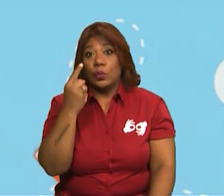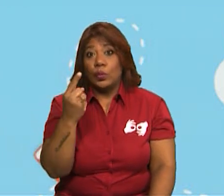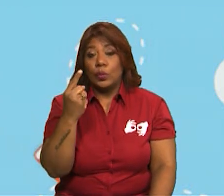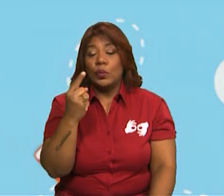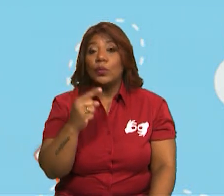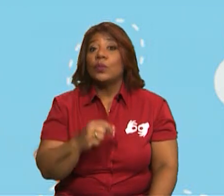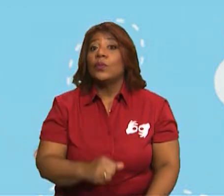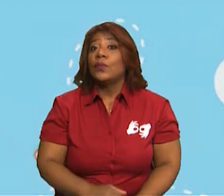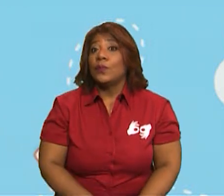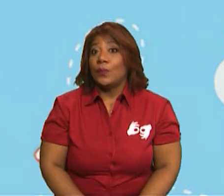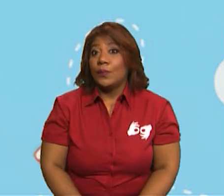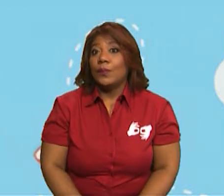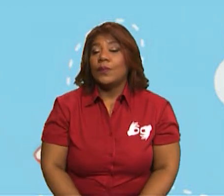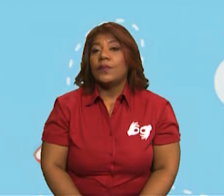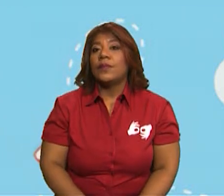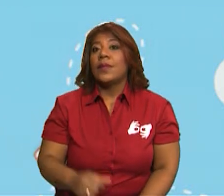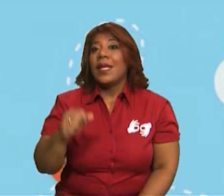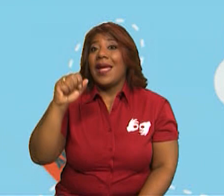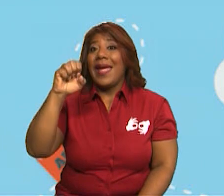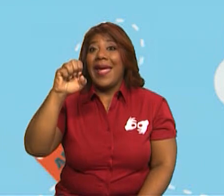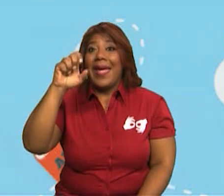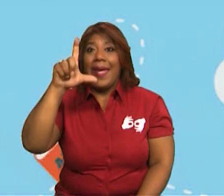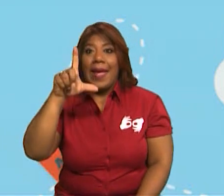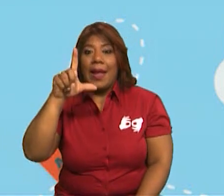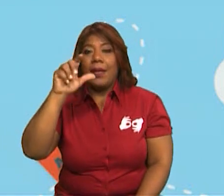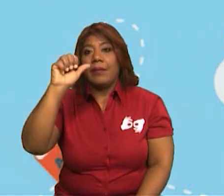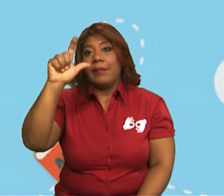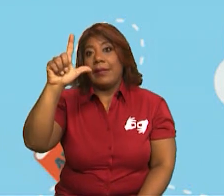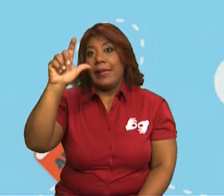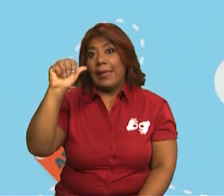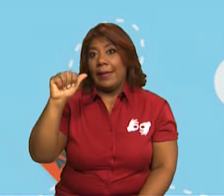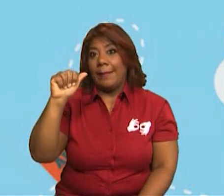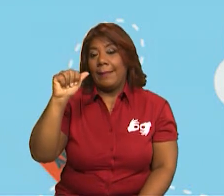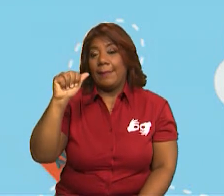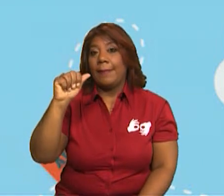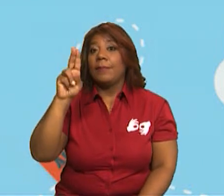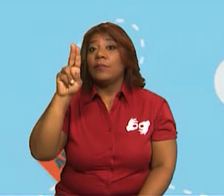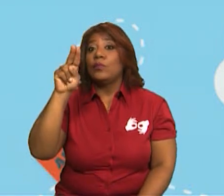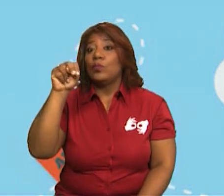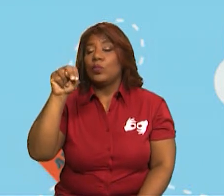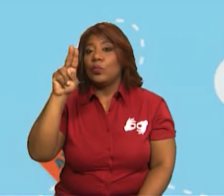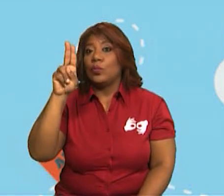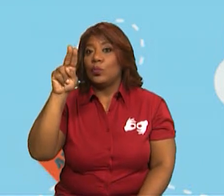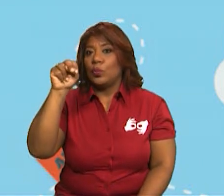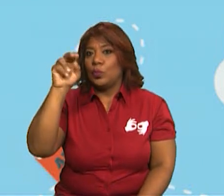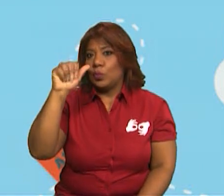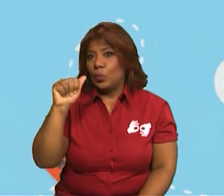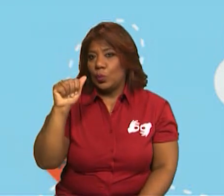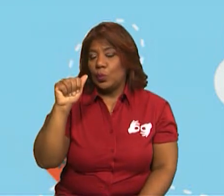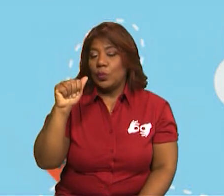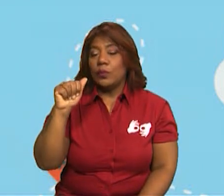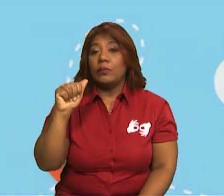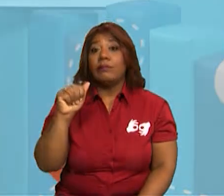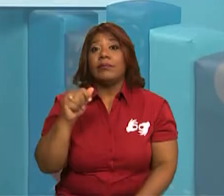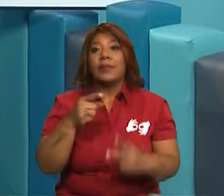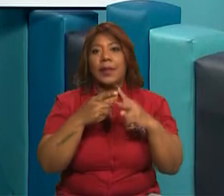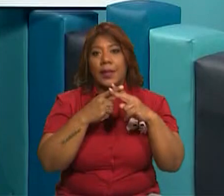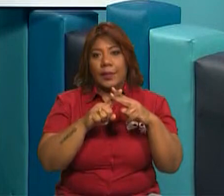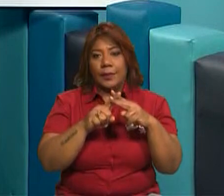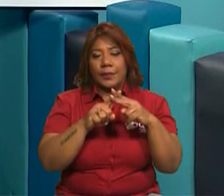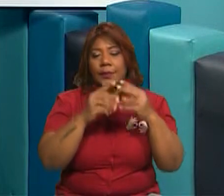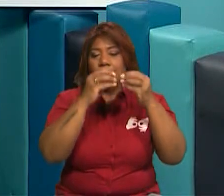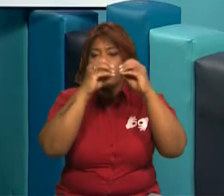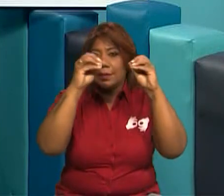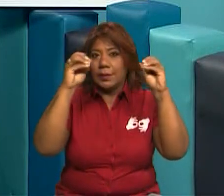el artículo, que son como ejemplo el, la, unas y por lo general son las que inician la oración.